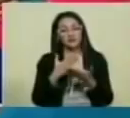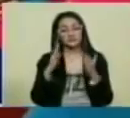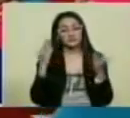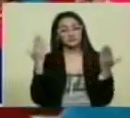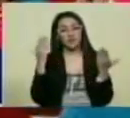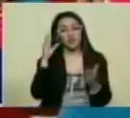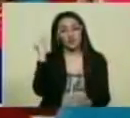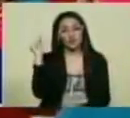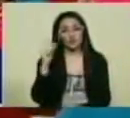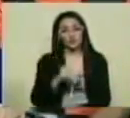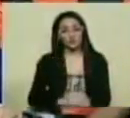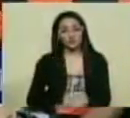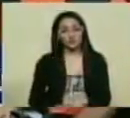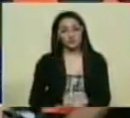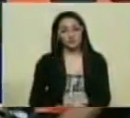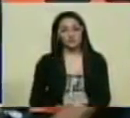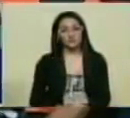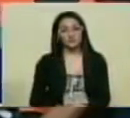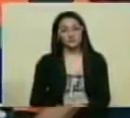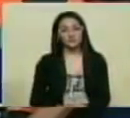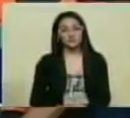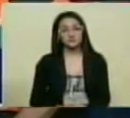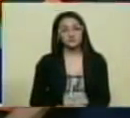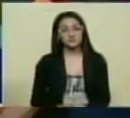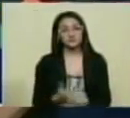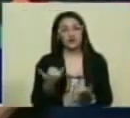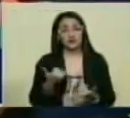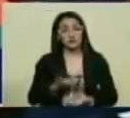Estamos más de